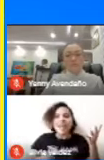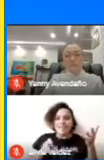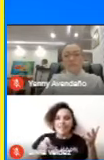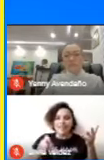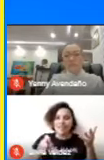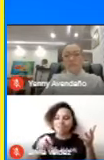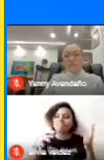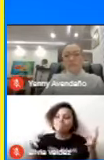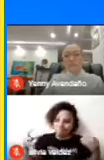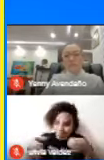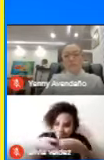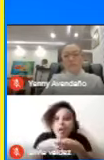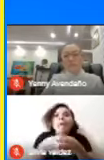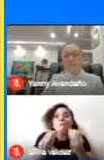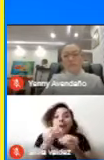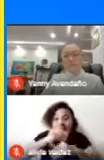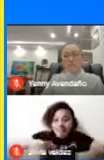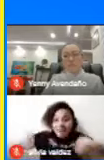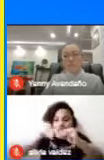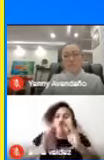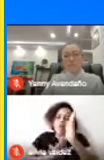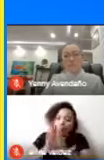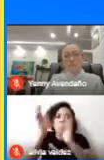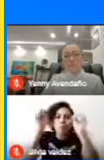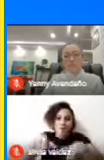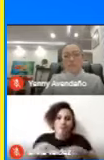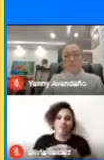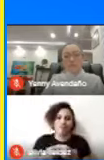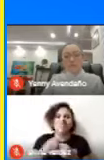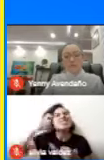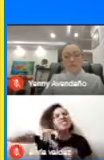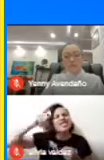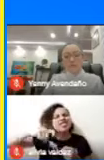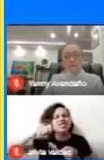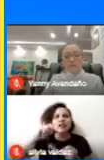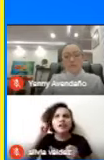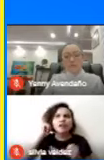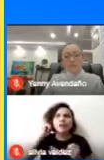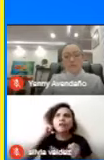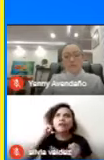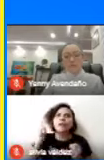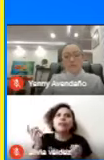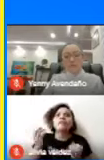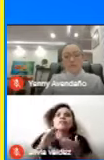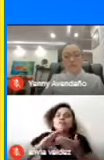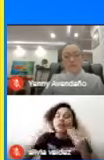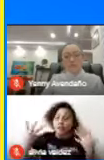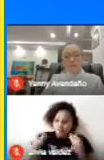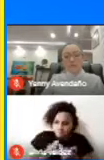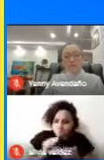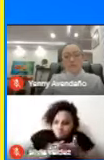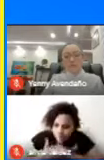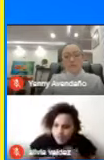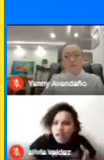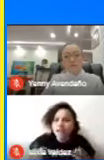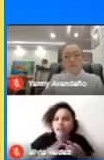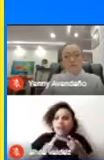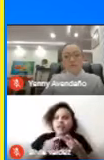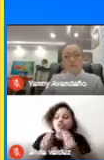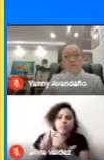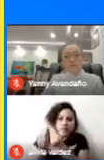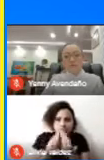confluir para que el territorio se desarrolle. Se requiere de convivencia